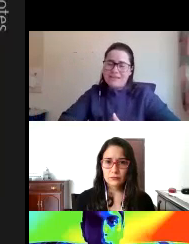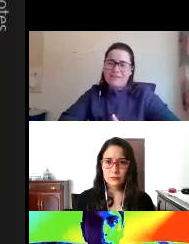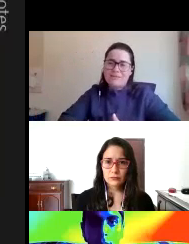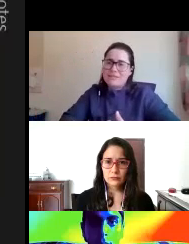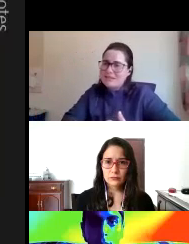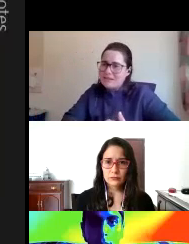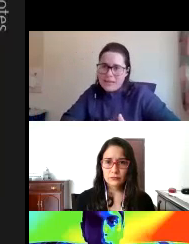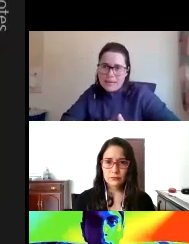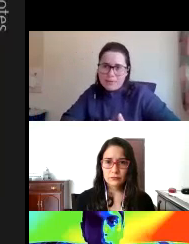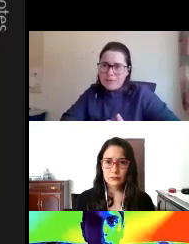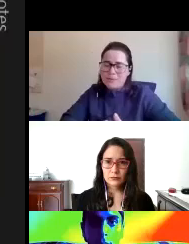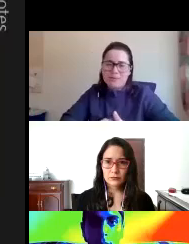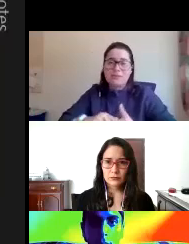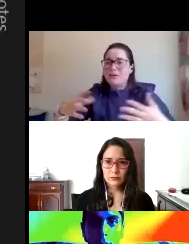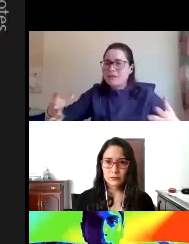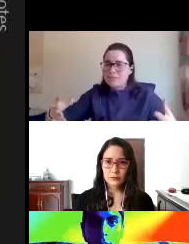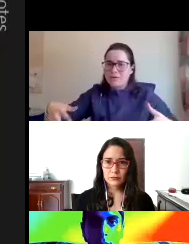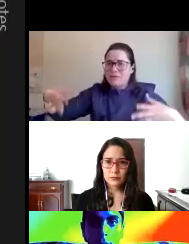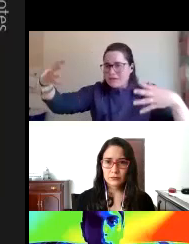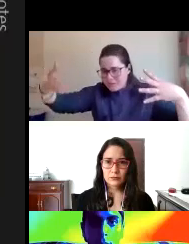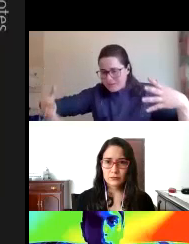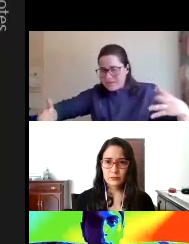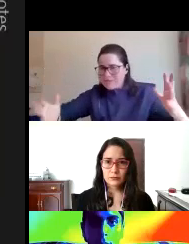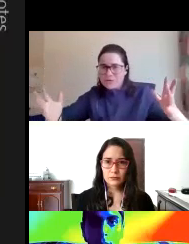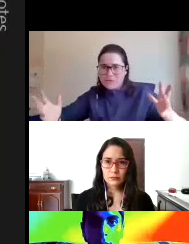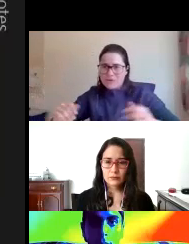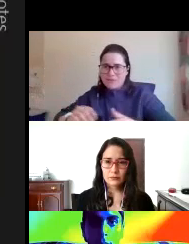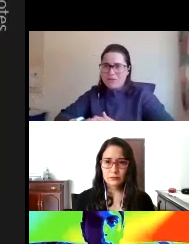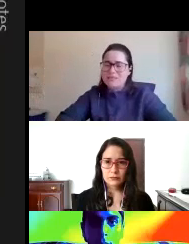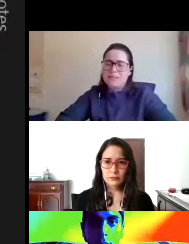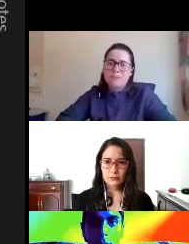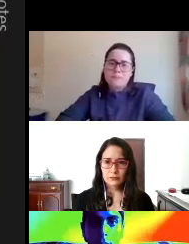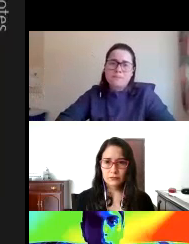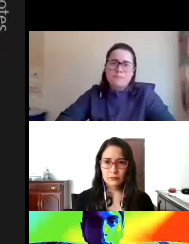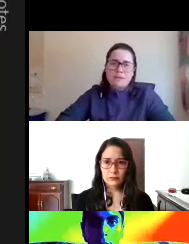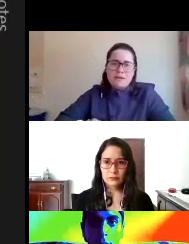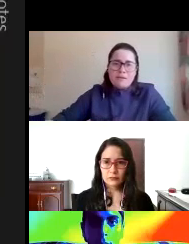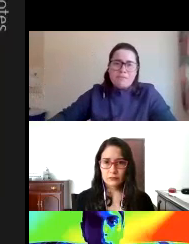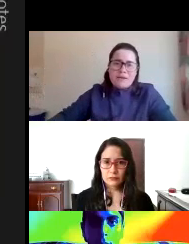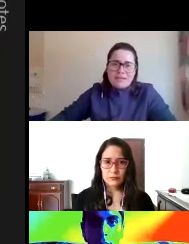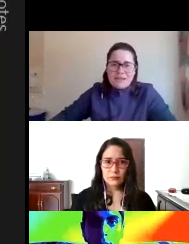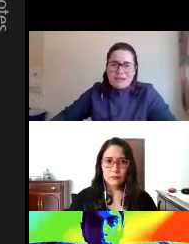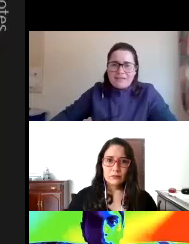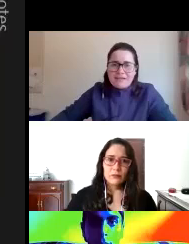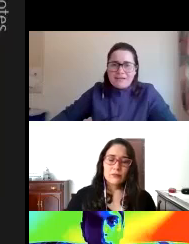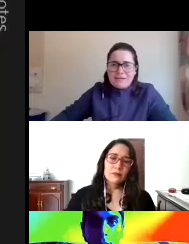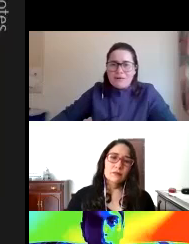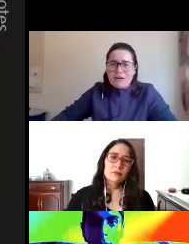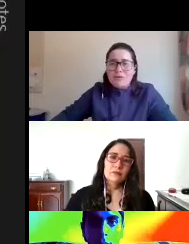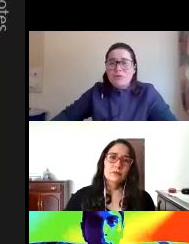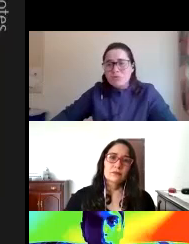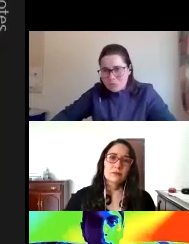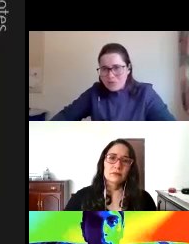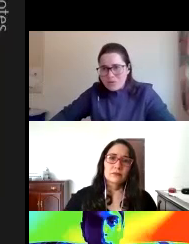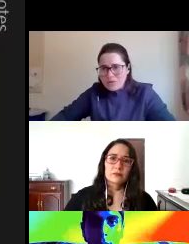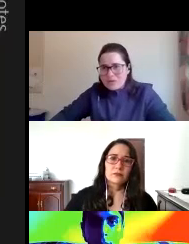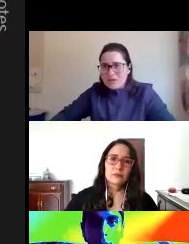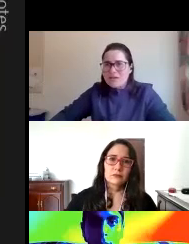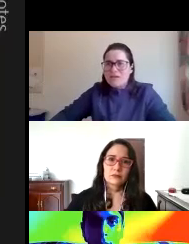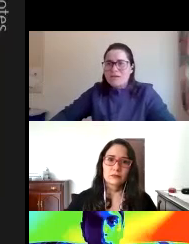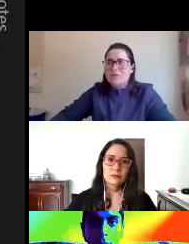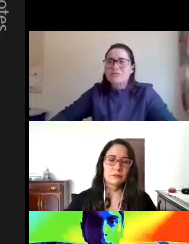alga, que es bastante claro, que uno se mete y puede ver las piedras del fondo, pongámoslo así, pasa a ser un lago